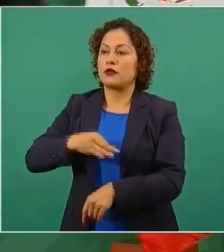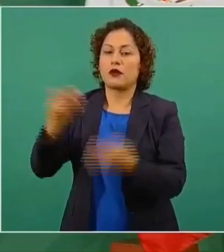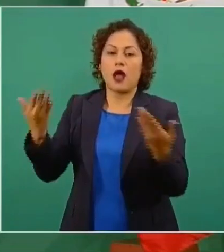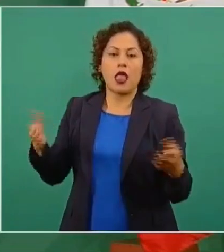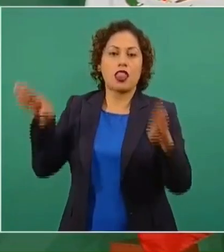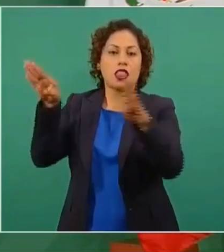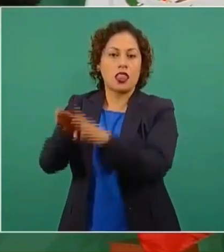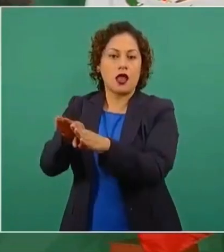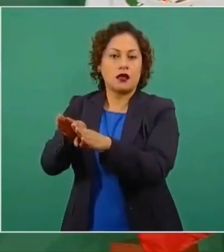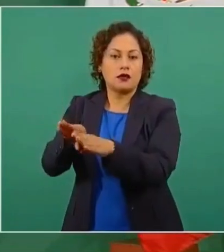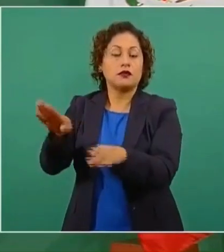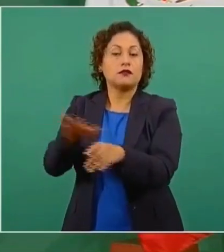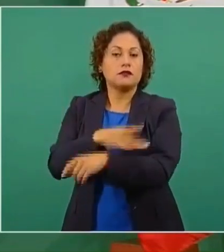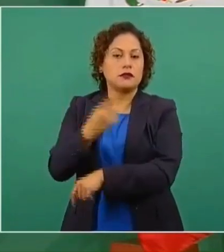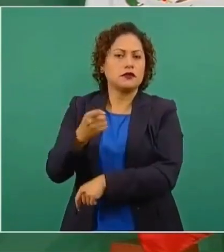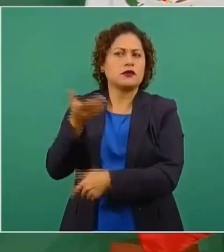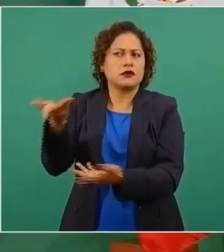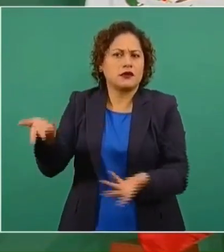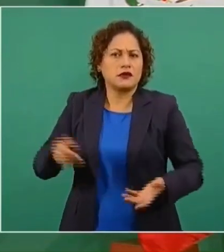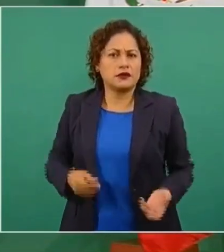que se estaba utilizando ese aeropuerto